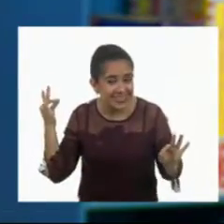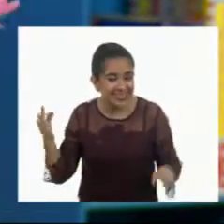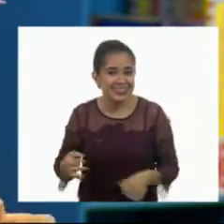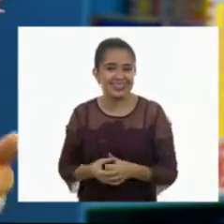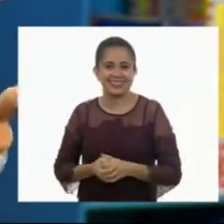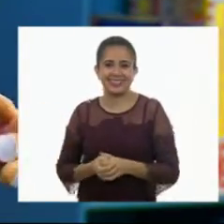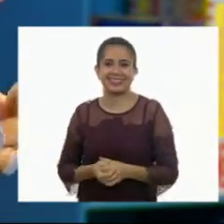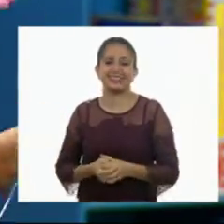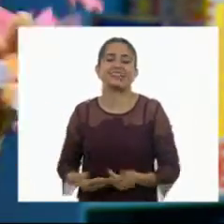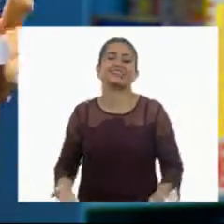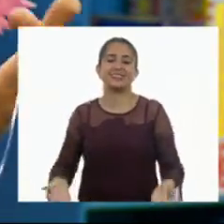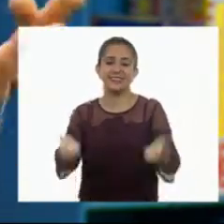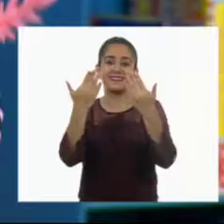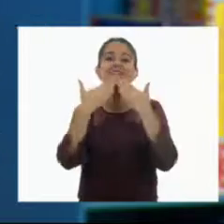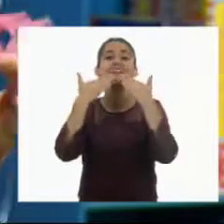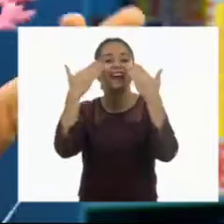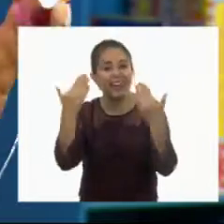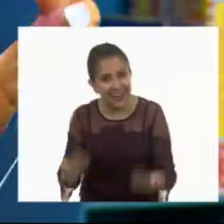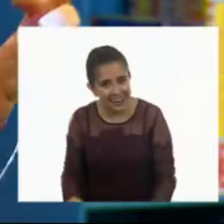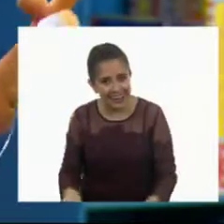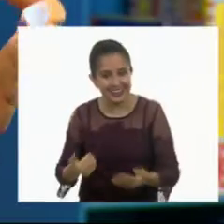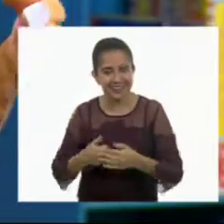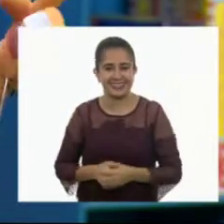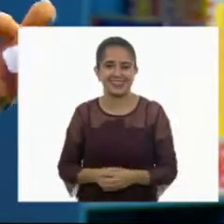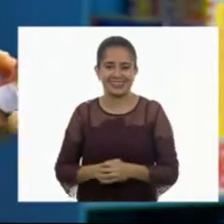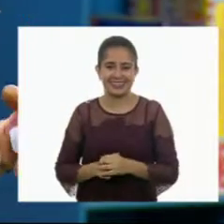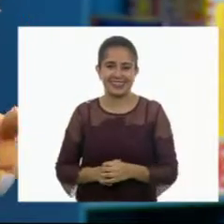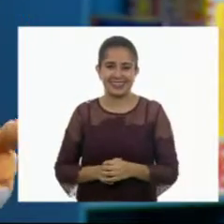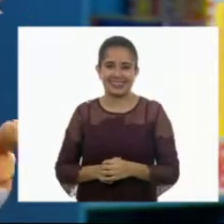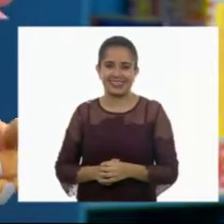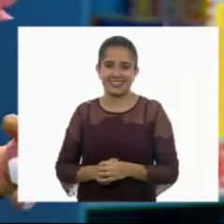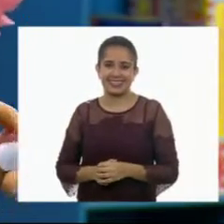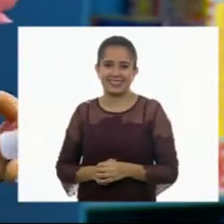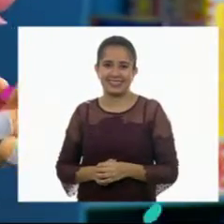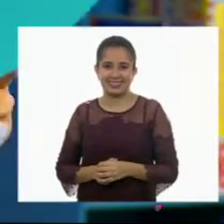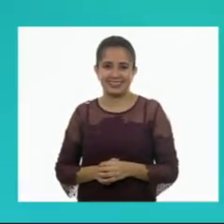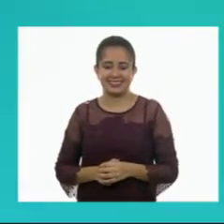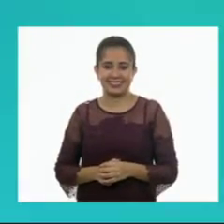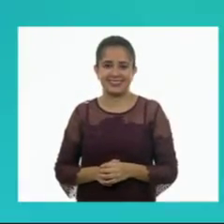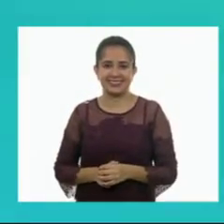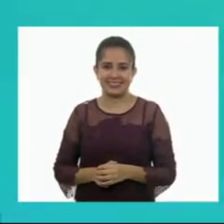¿Listo? ¡Muy bien!